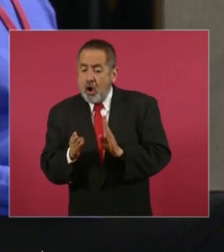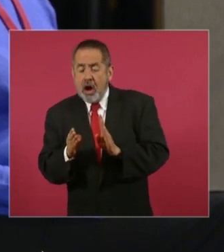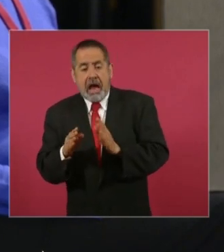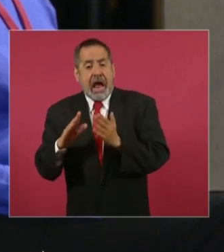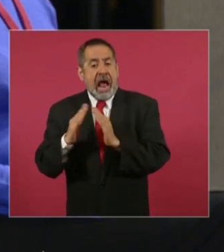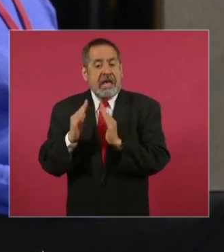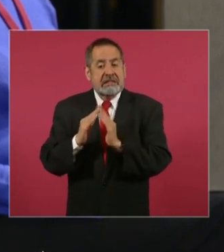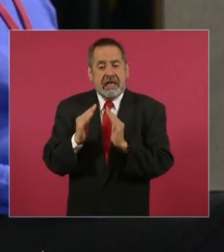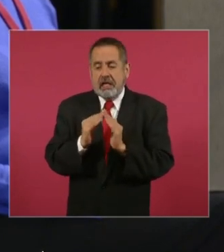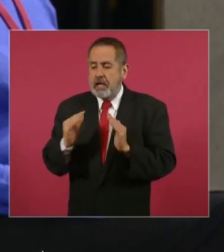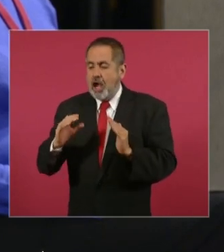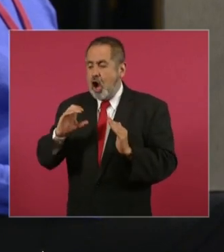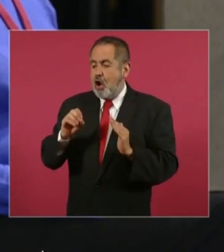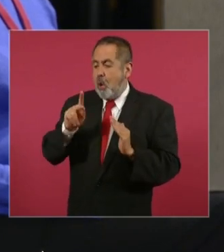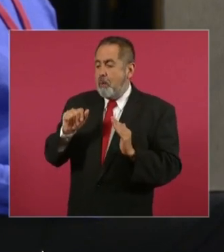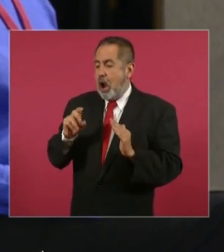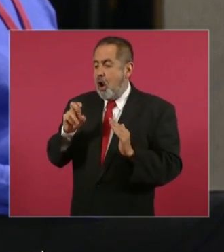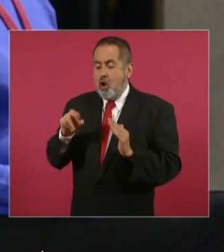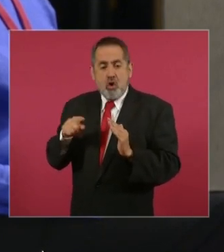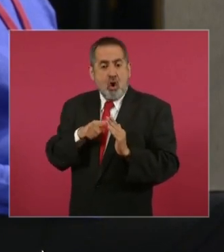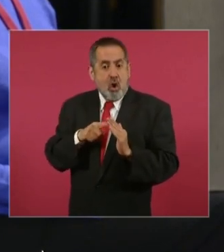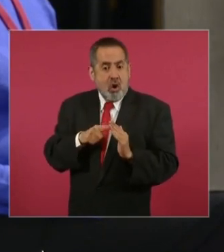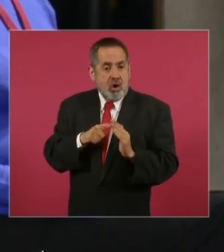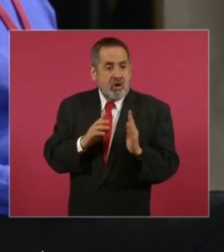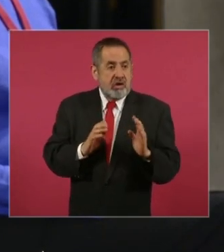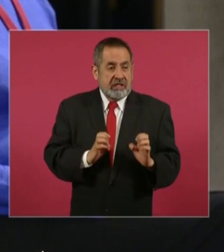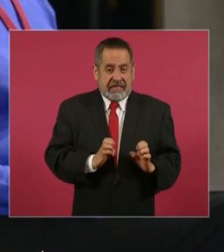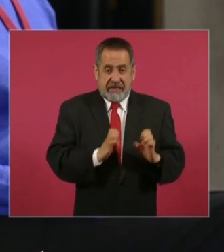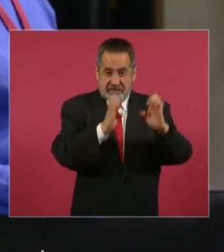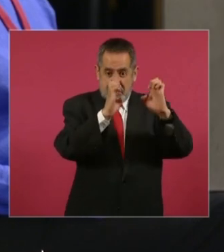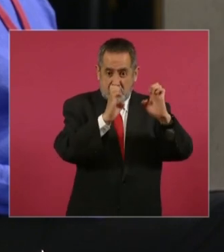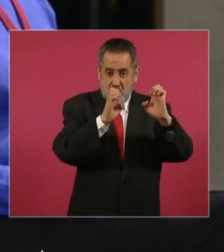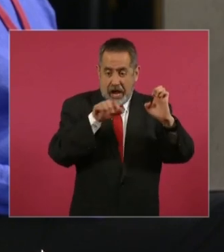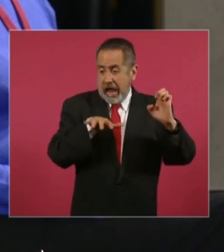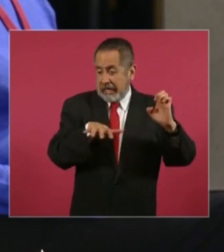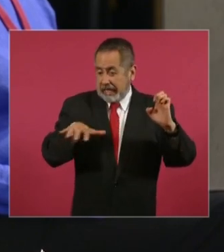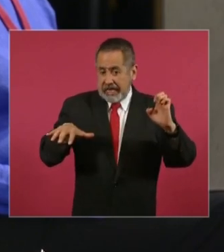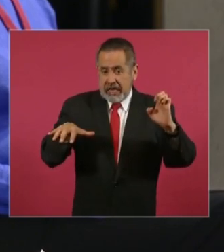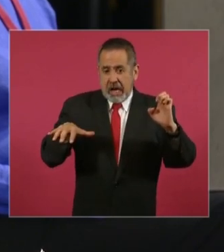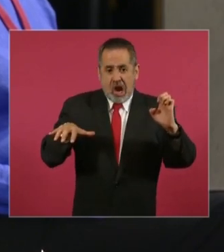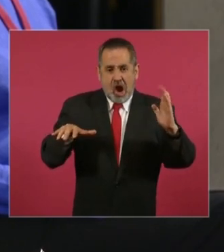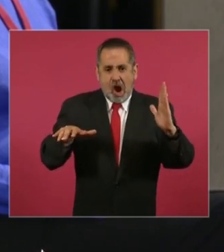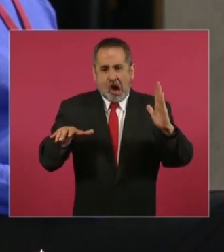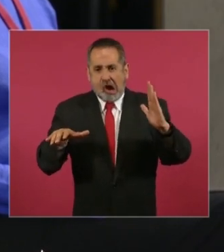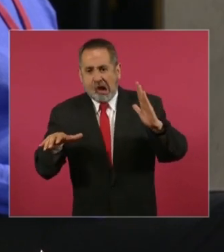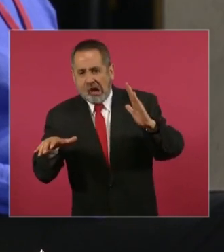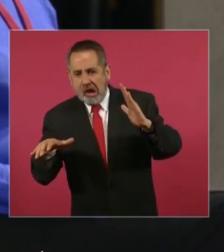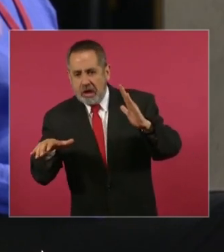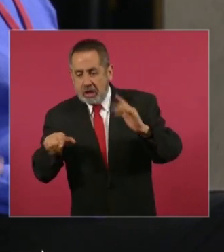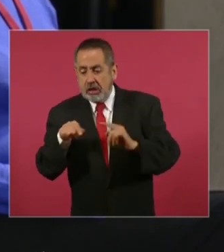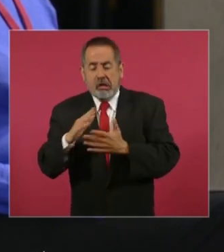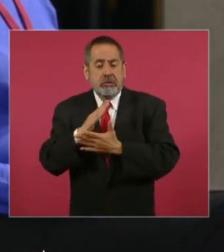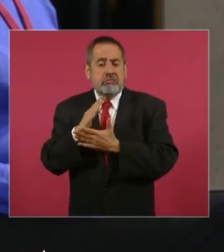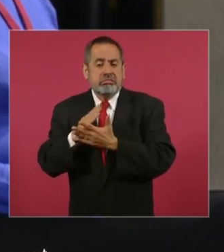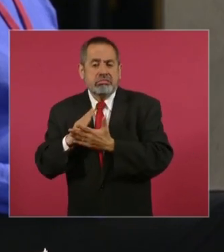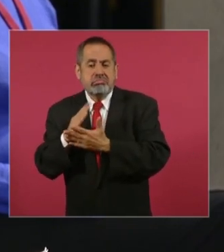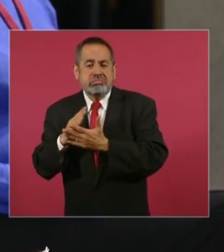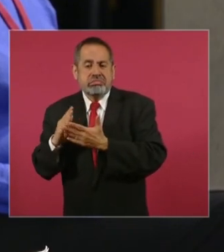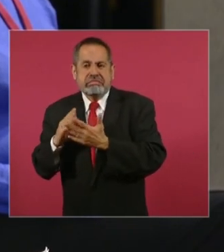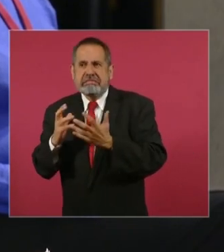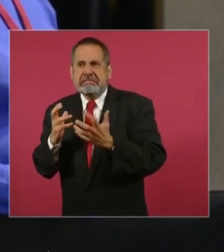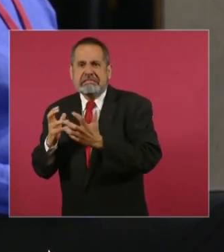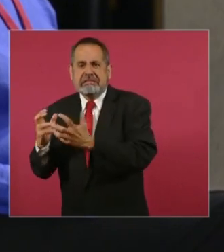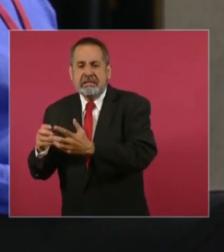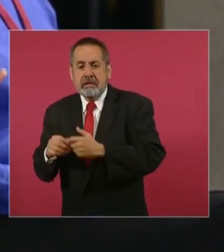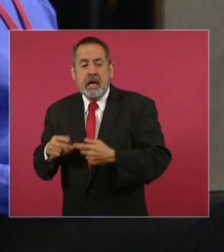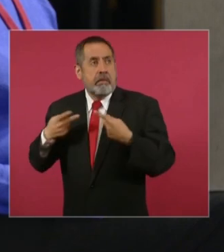Oro. Le provoca muchas fracturas, pero grandes. Las personas